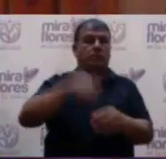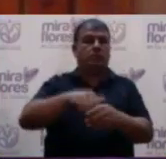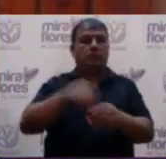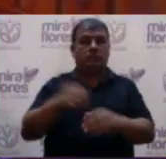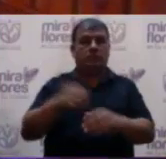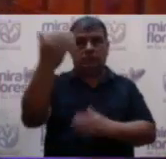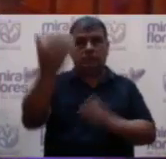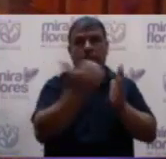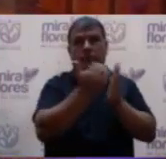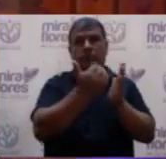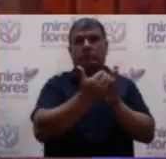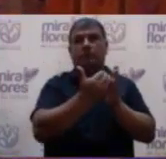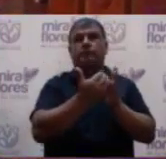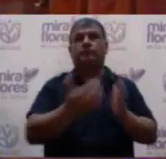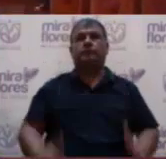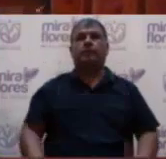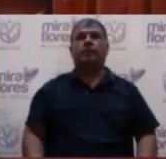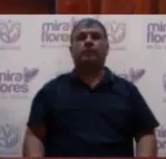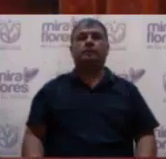siguiente punto.